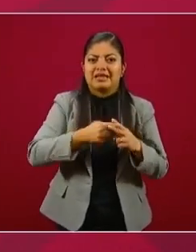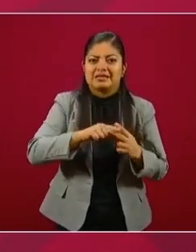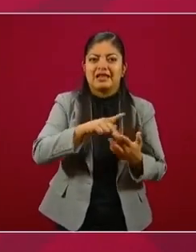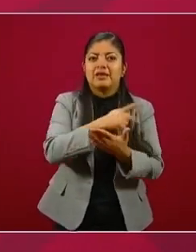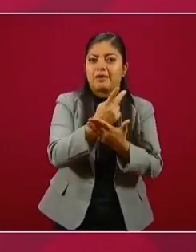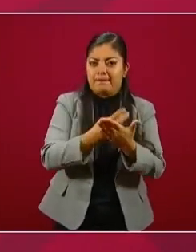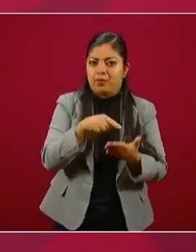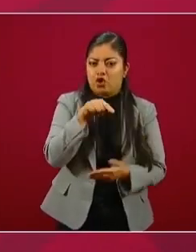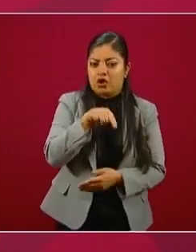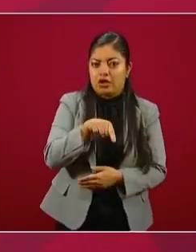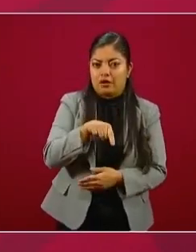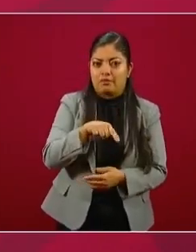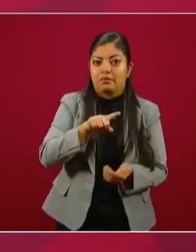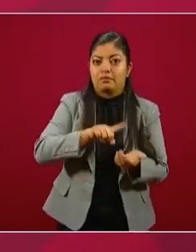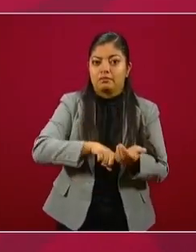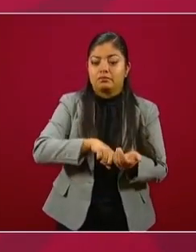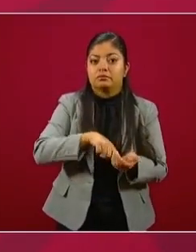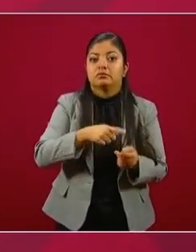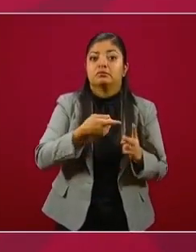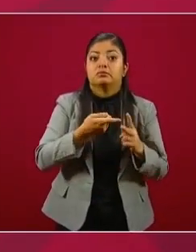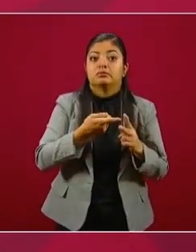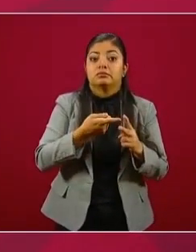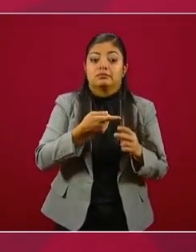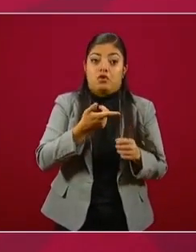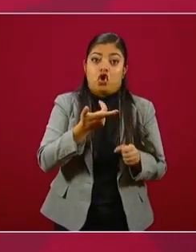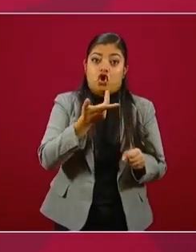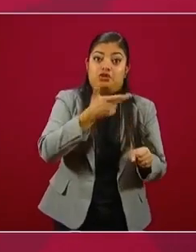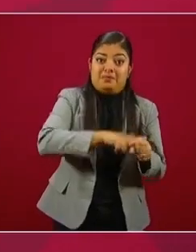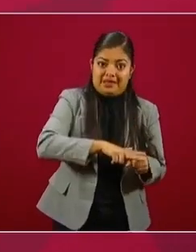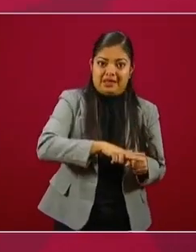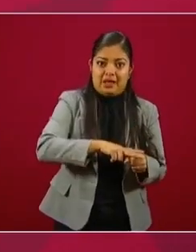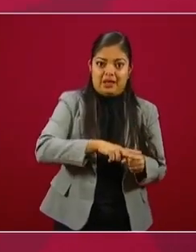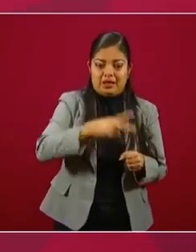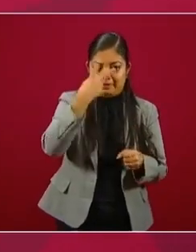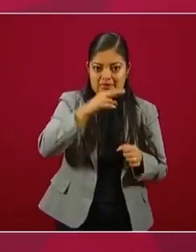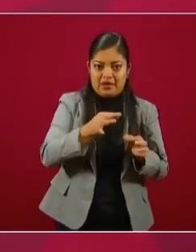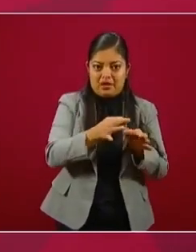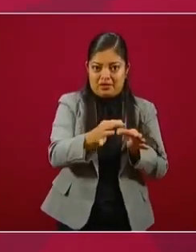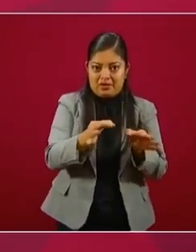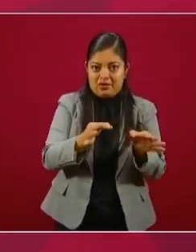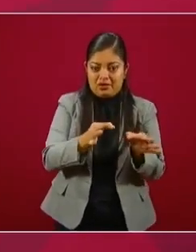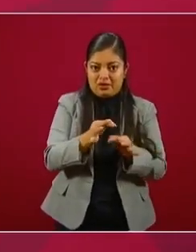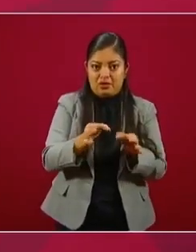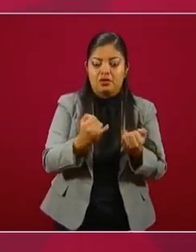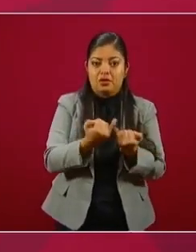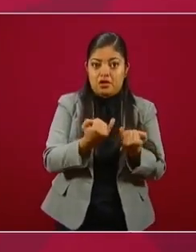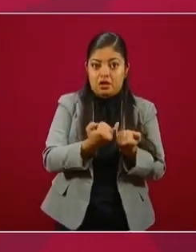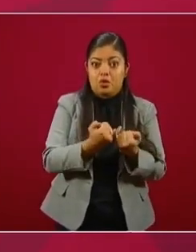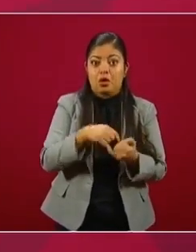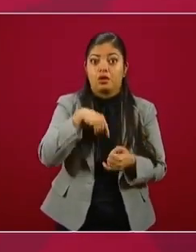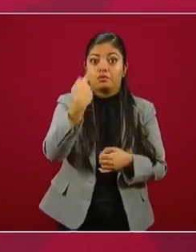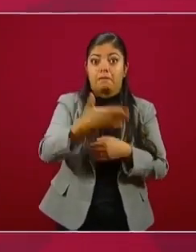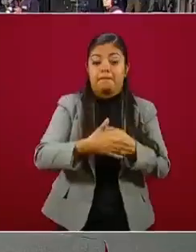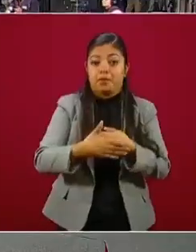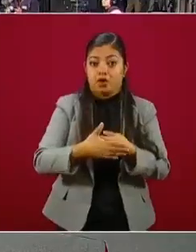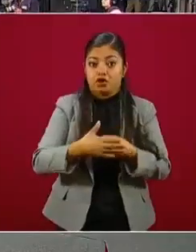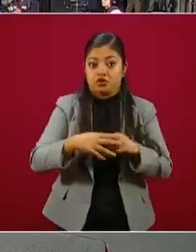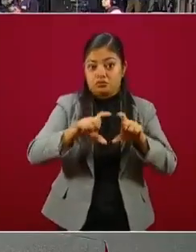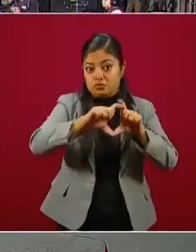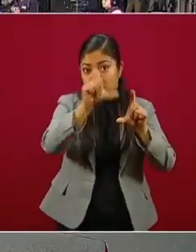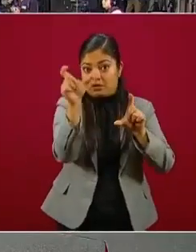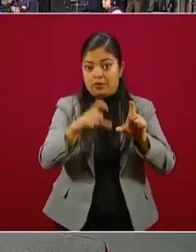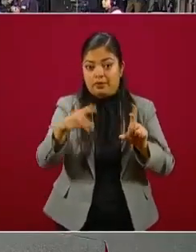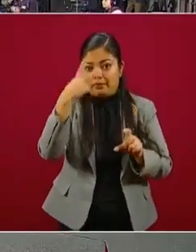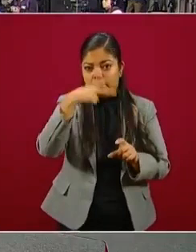distribuir en los hospitales del Valle de México y pronto en esta semana de toda la República